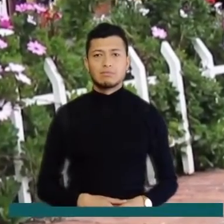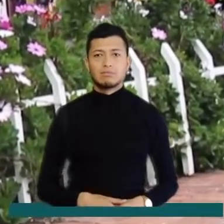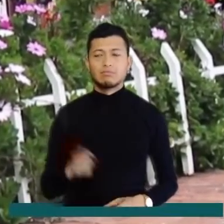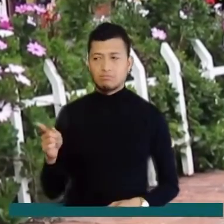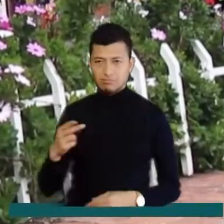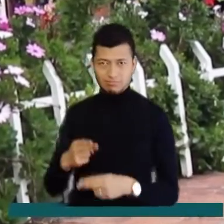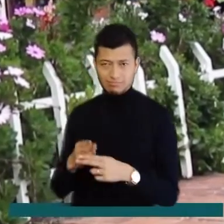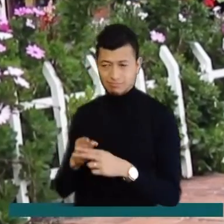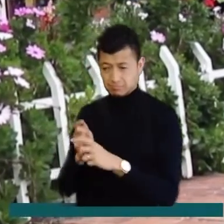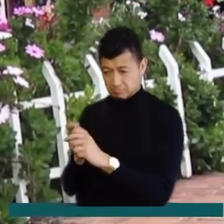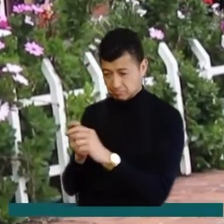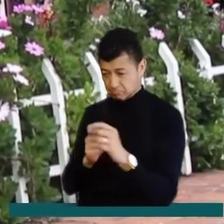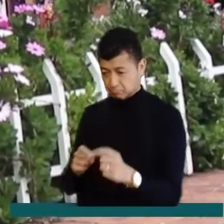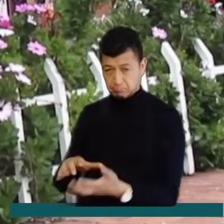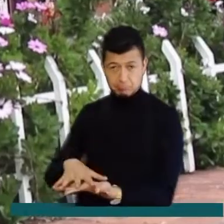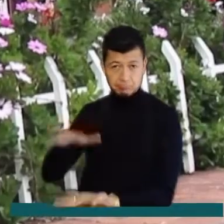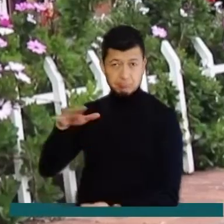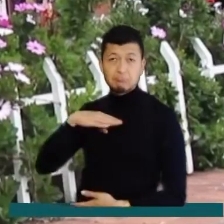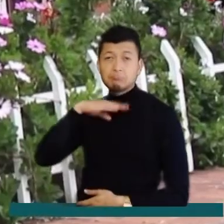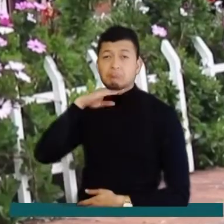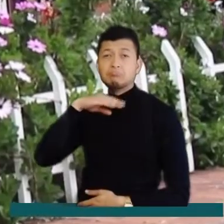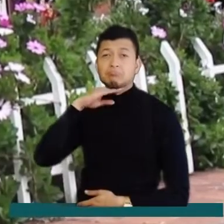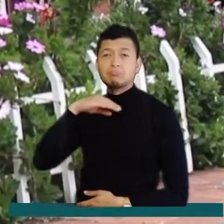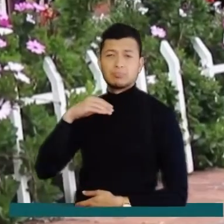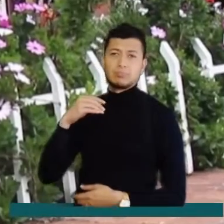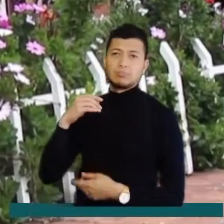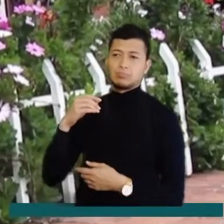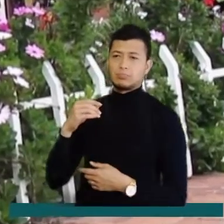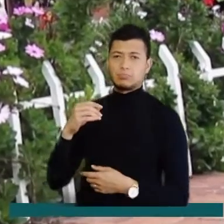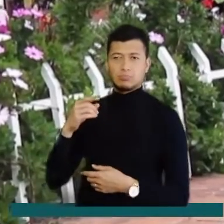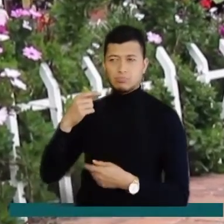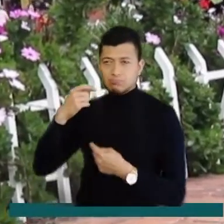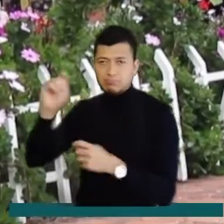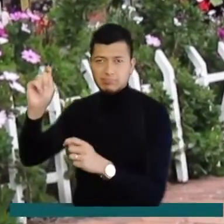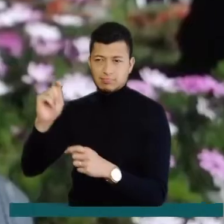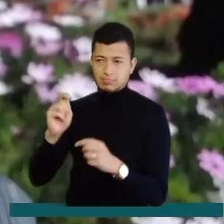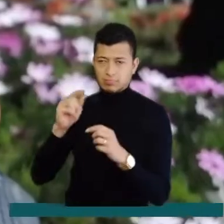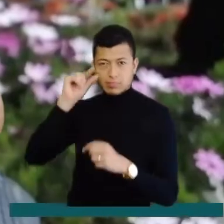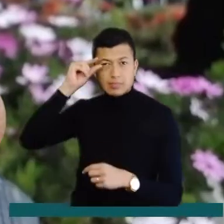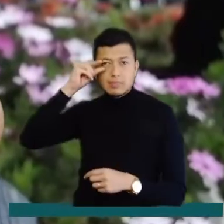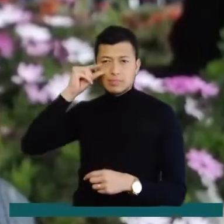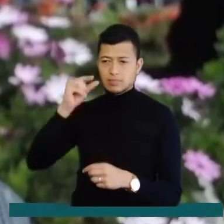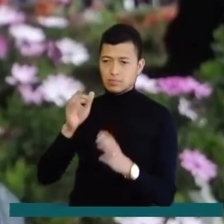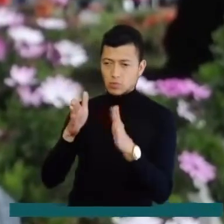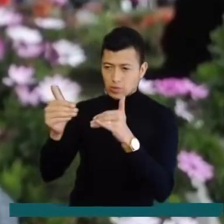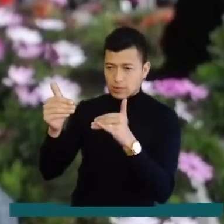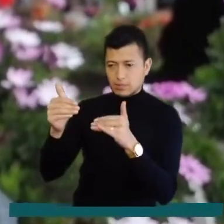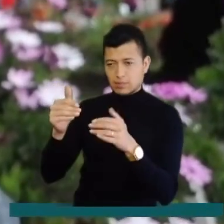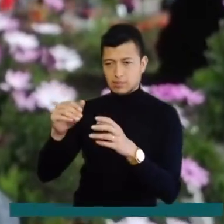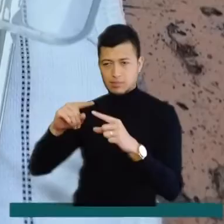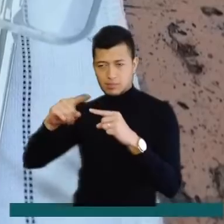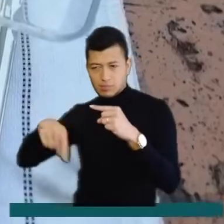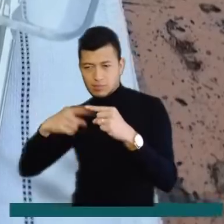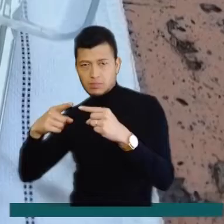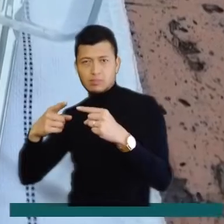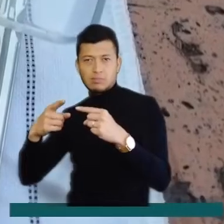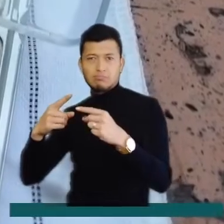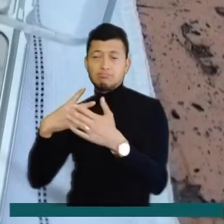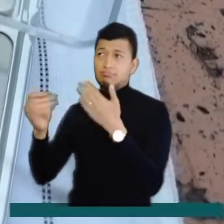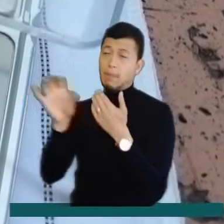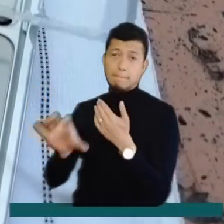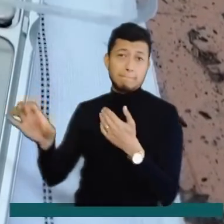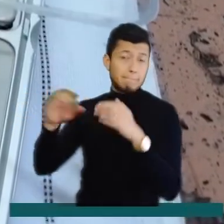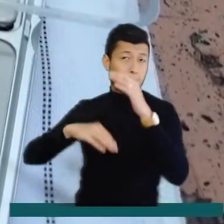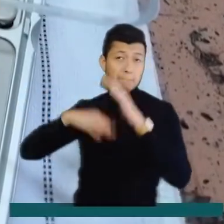talla, para lotes grandes, donde se tallan lotes y sacan redondas, se sacan cuadradas, se sacan piedras preciosas para el exterior. La mayoría van